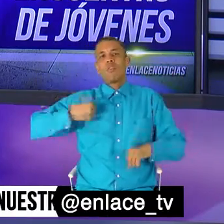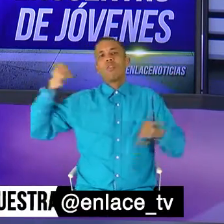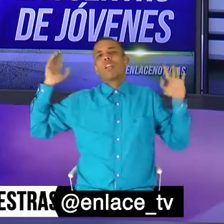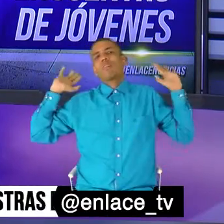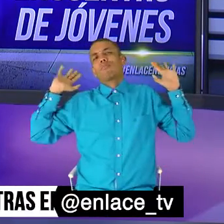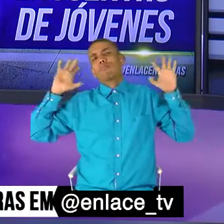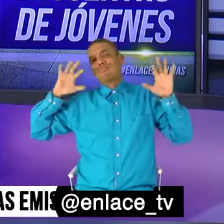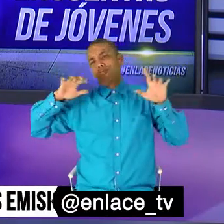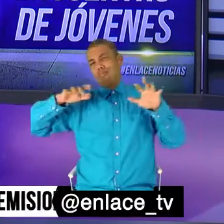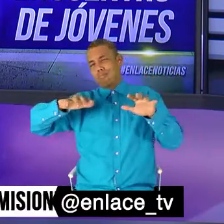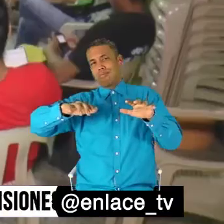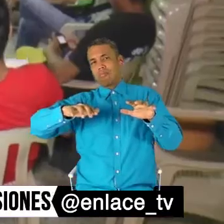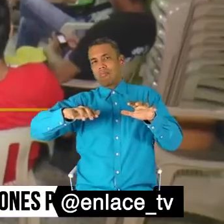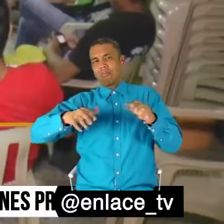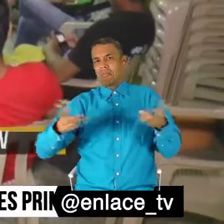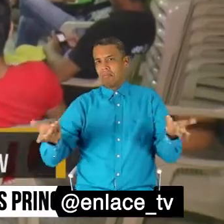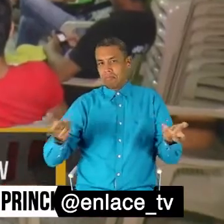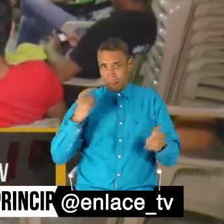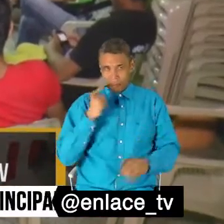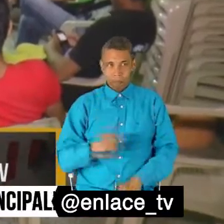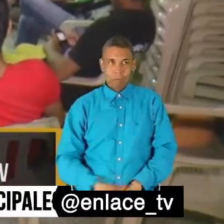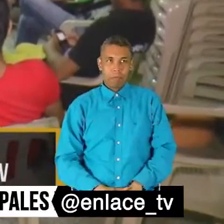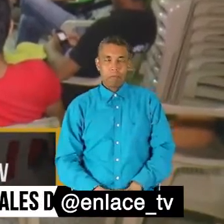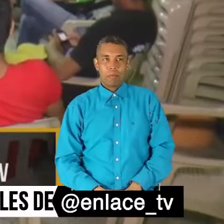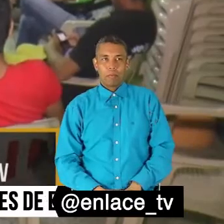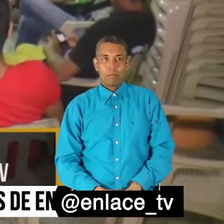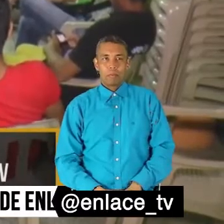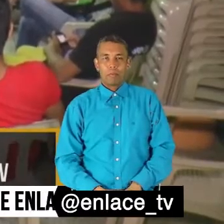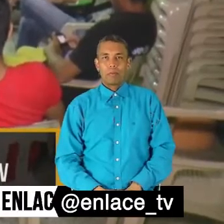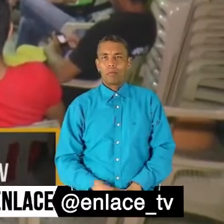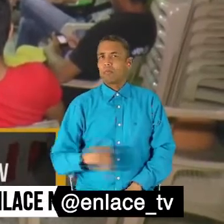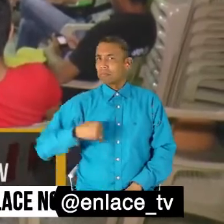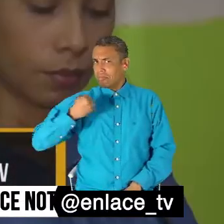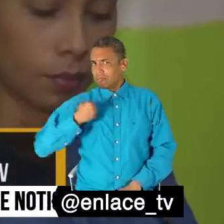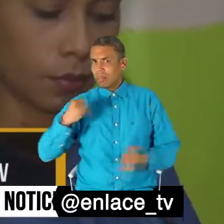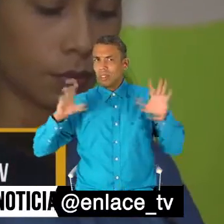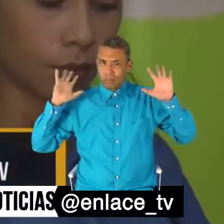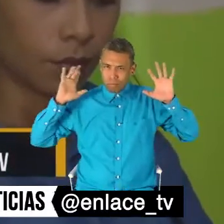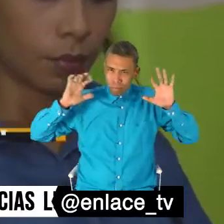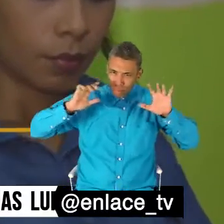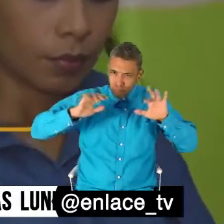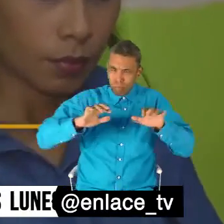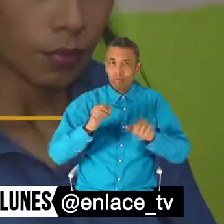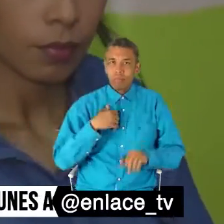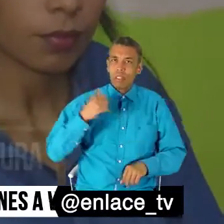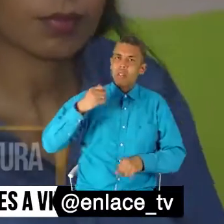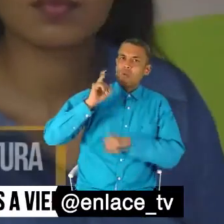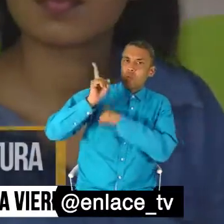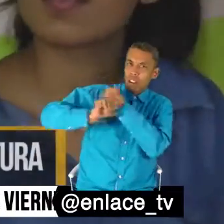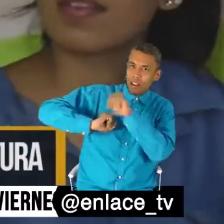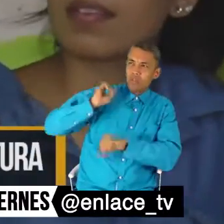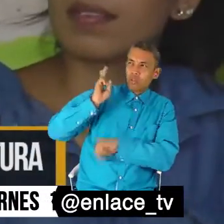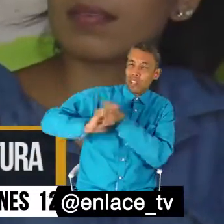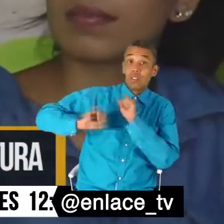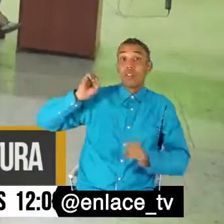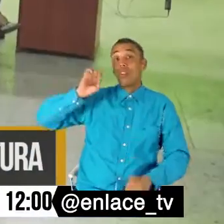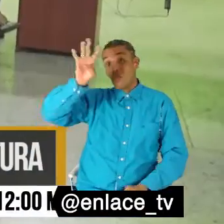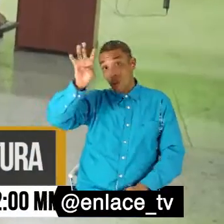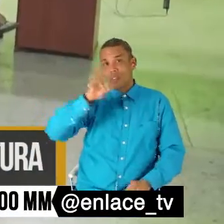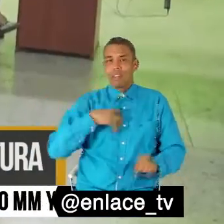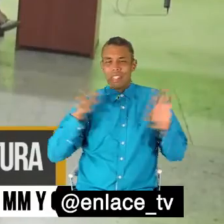sector. El colectivo llamado Barranca Bermeja Joven realiza por novena vez su encuentro, un espacio conformado por hombres y